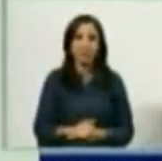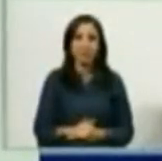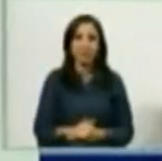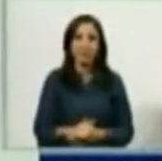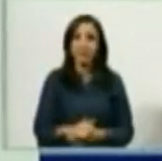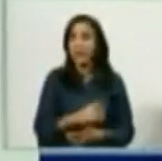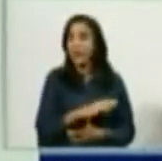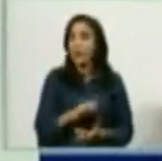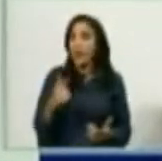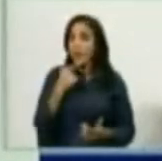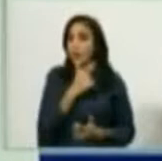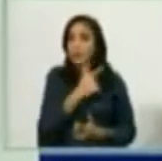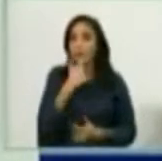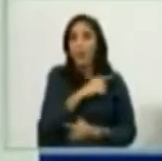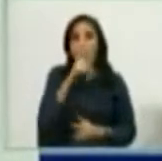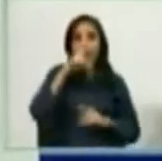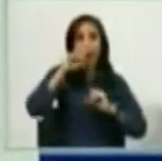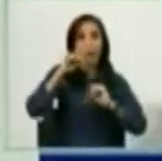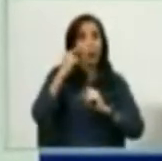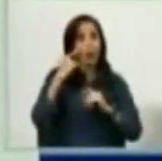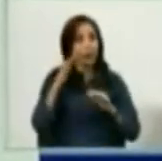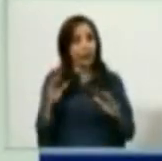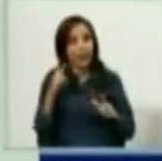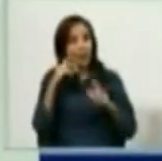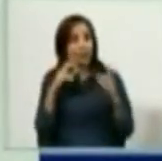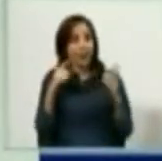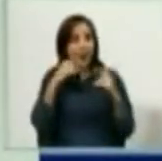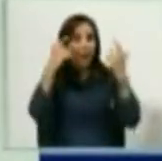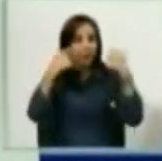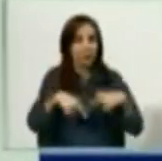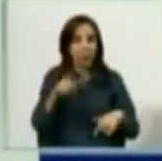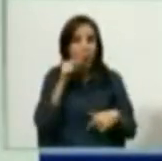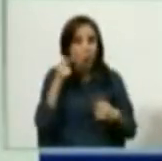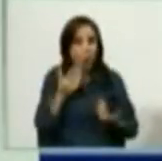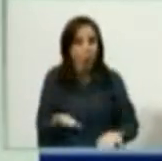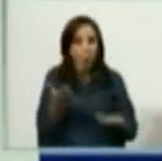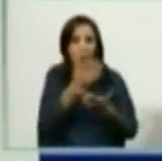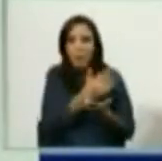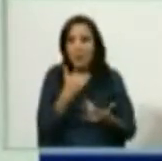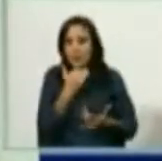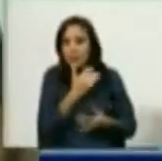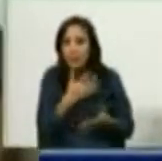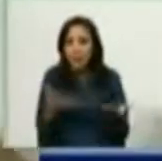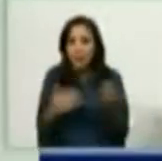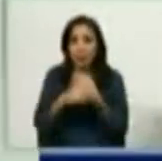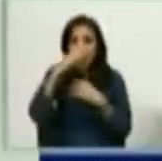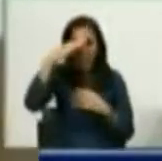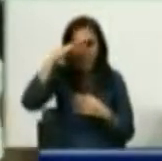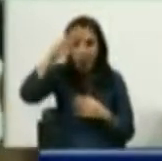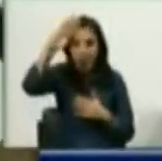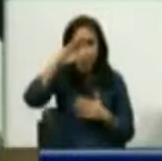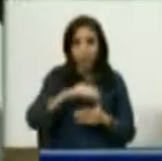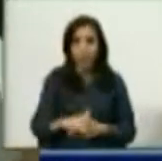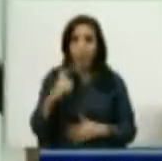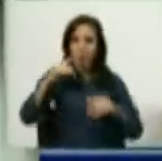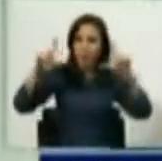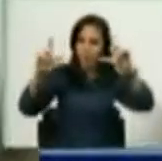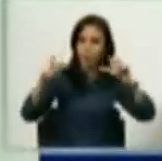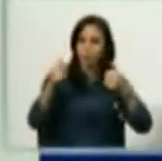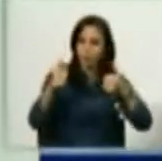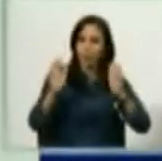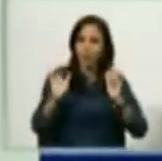maduro intenta capitalizar la investidura de López Obrador para acercarse a México esta foto está fina